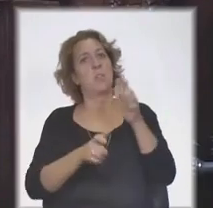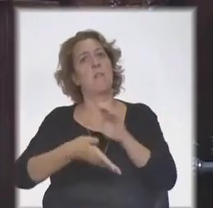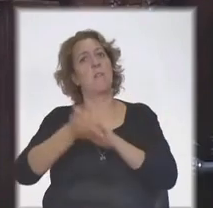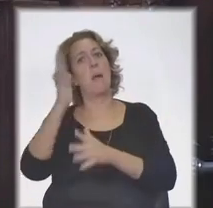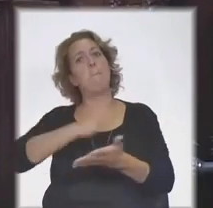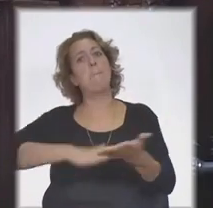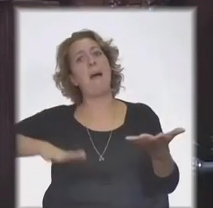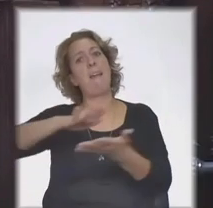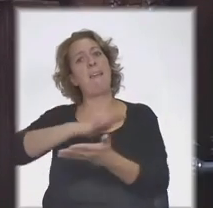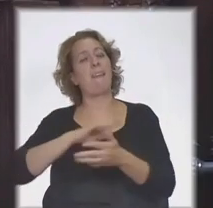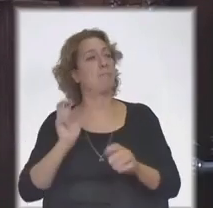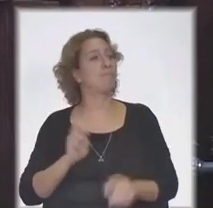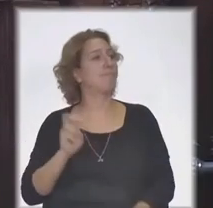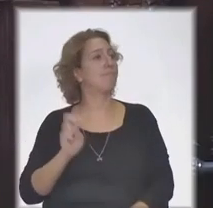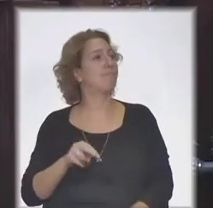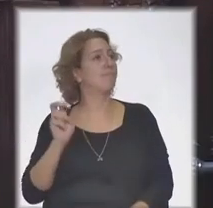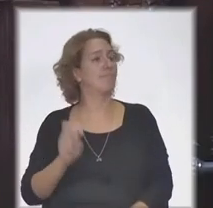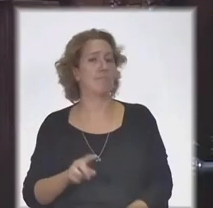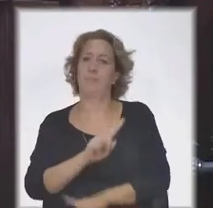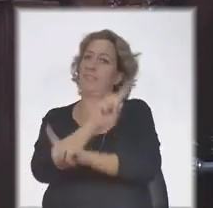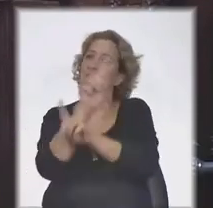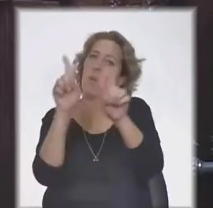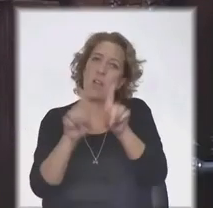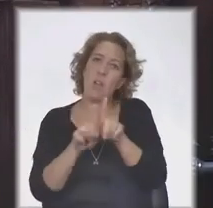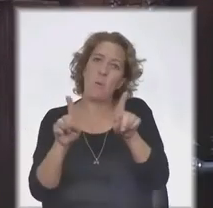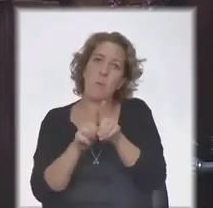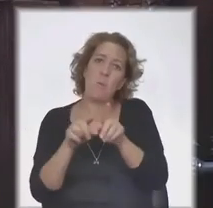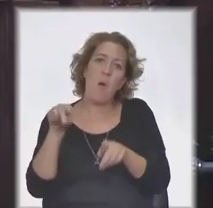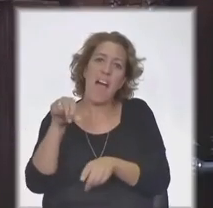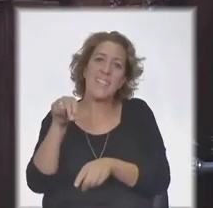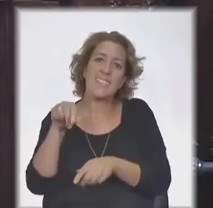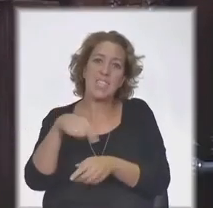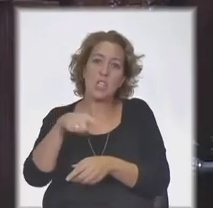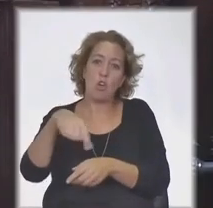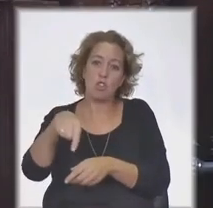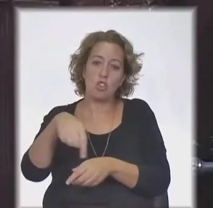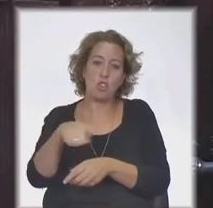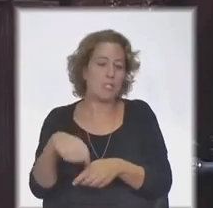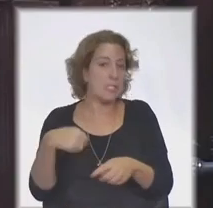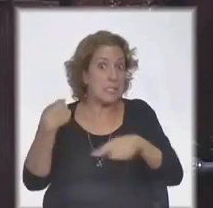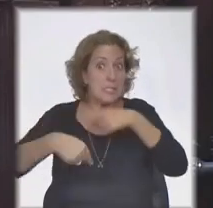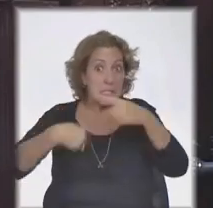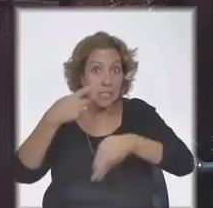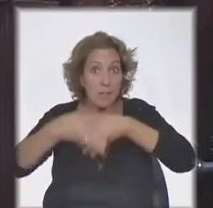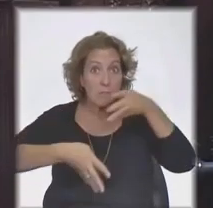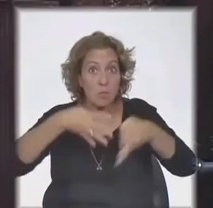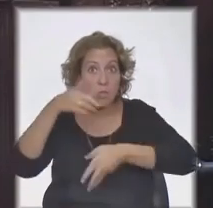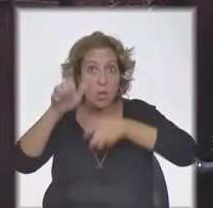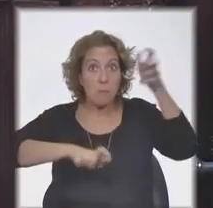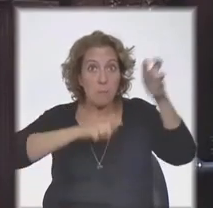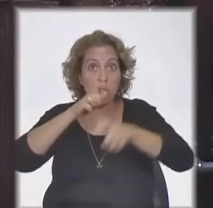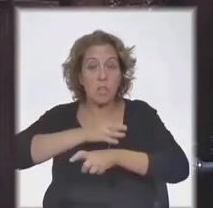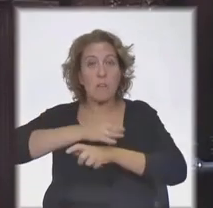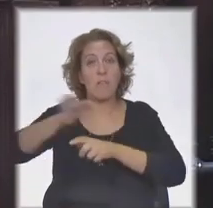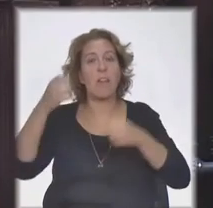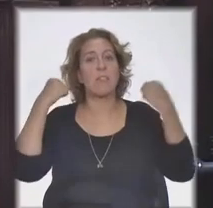caminar. No es lo mismo los casinos que siguen funcionando con las personas que van a hacer